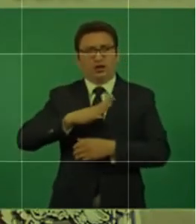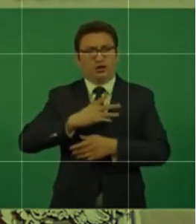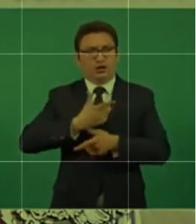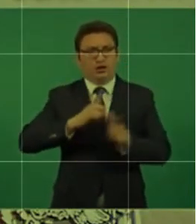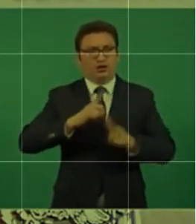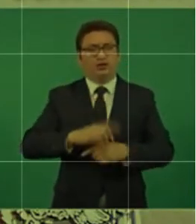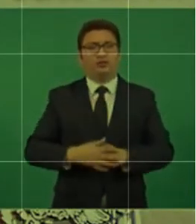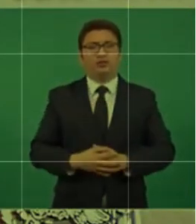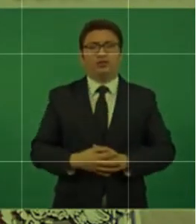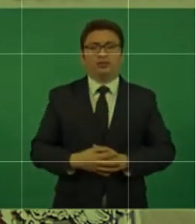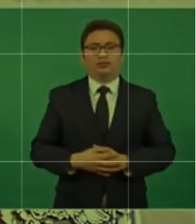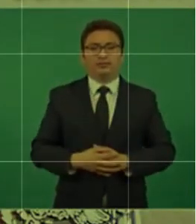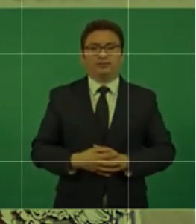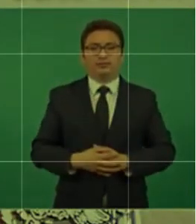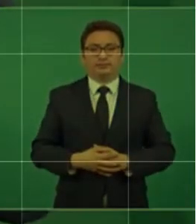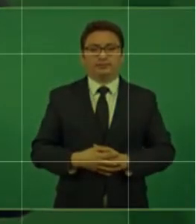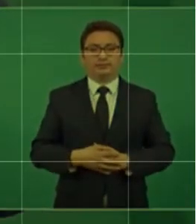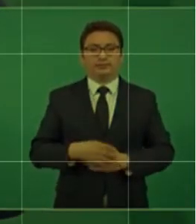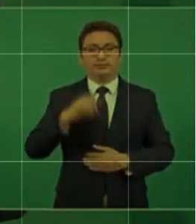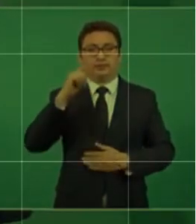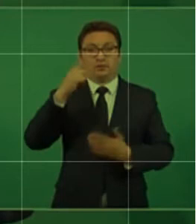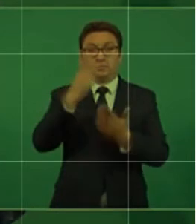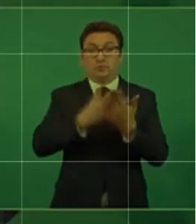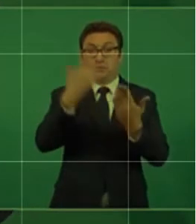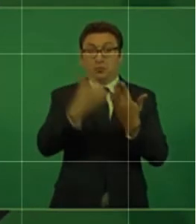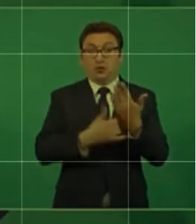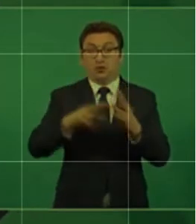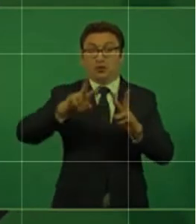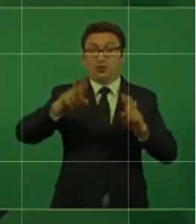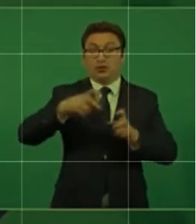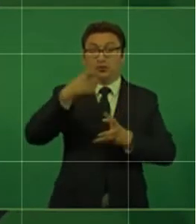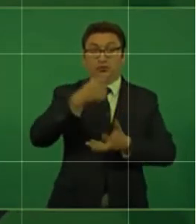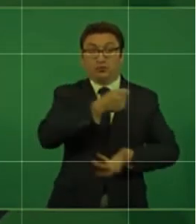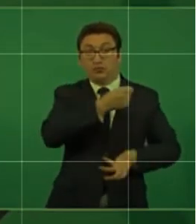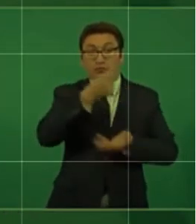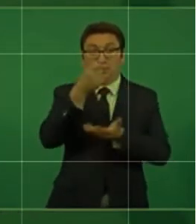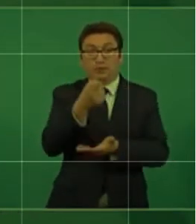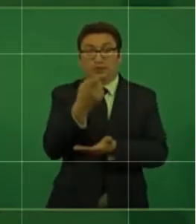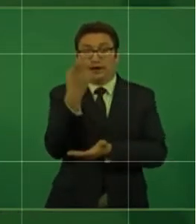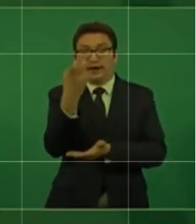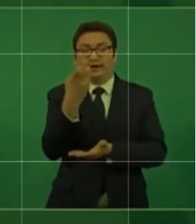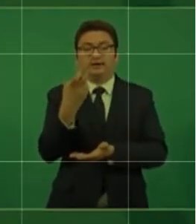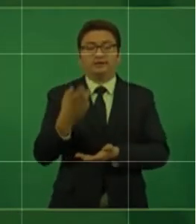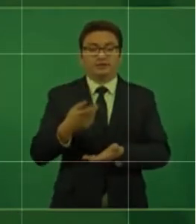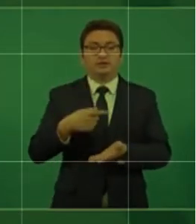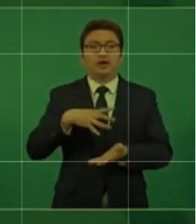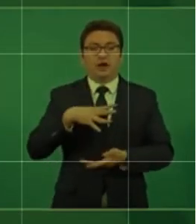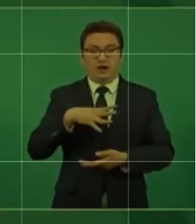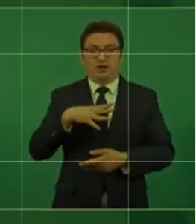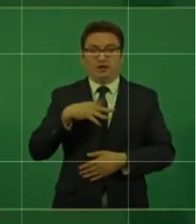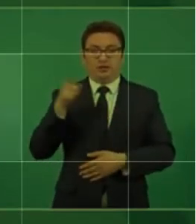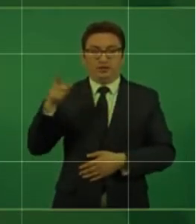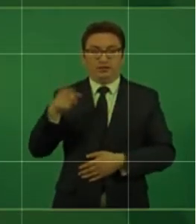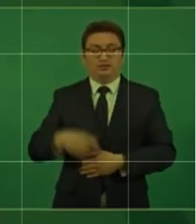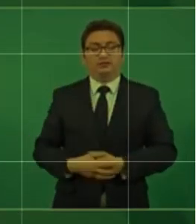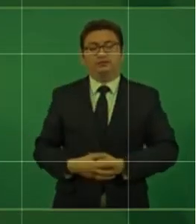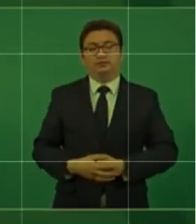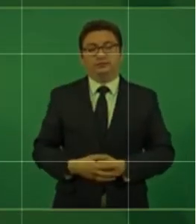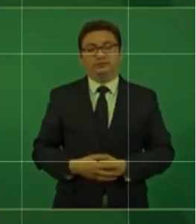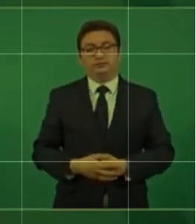Es el proyecto de presupuesto que se entregó a la Cámara.